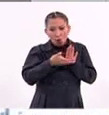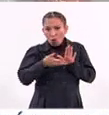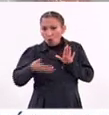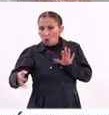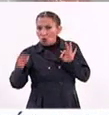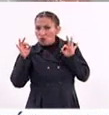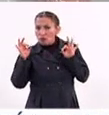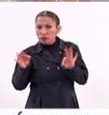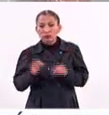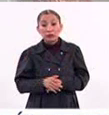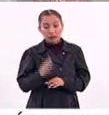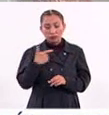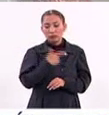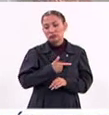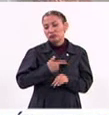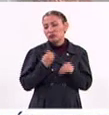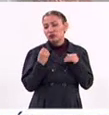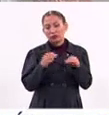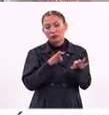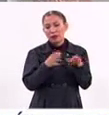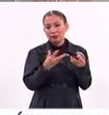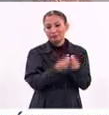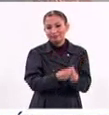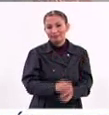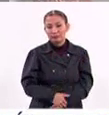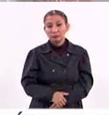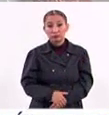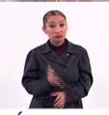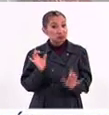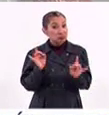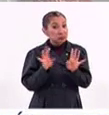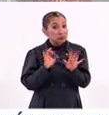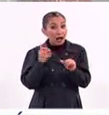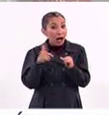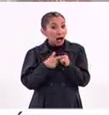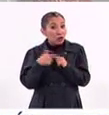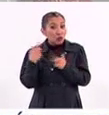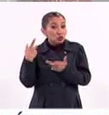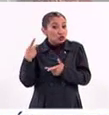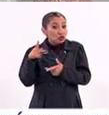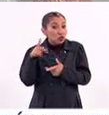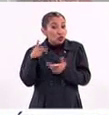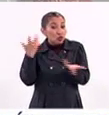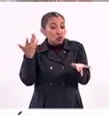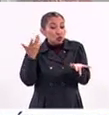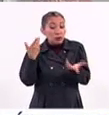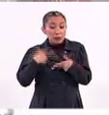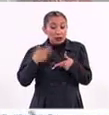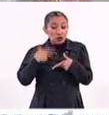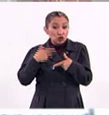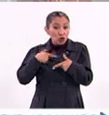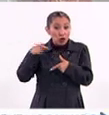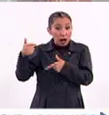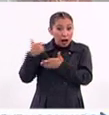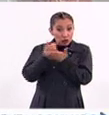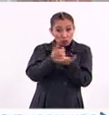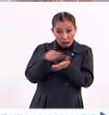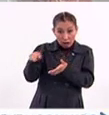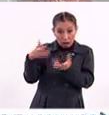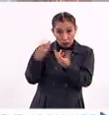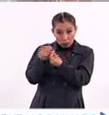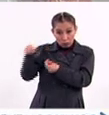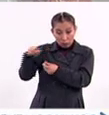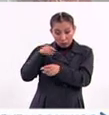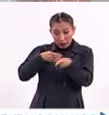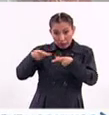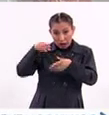nada. Es un placer. ¿De casualidad alguno de sus discípulos trabajó contigo en